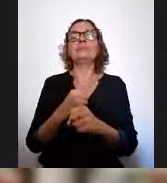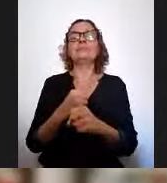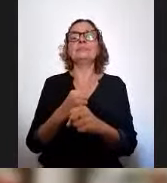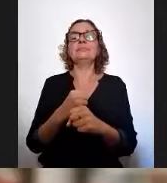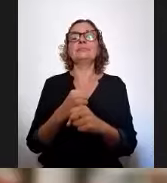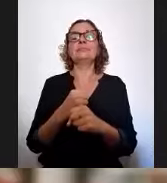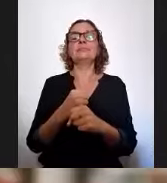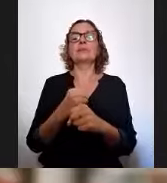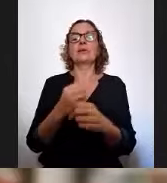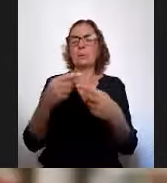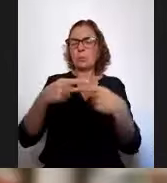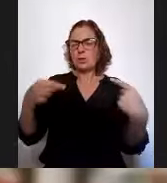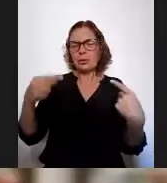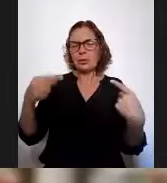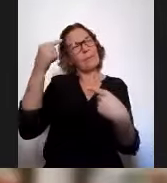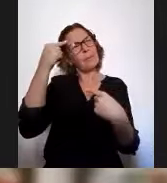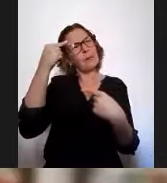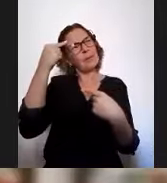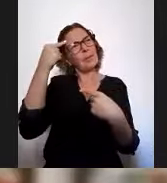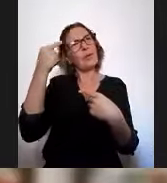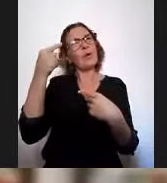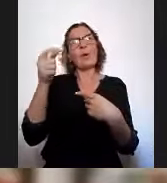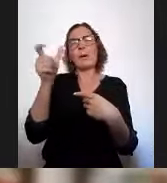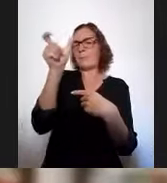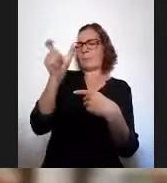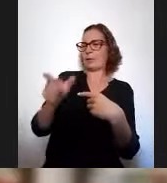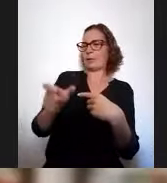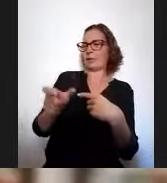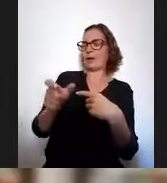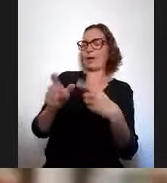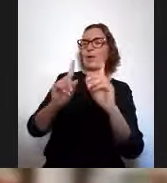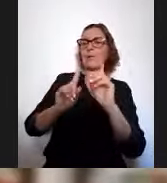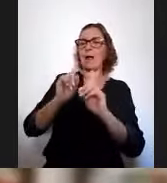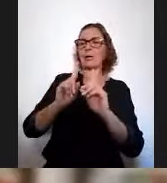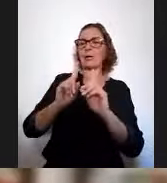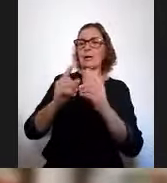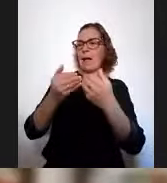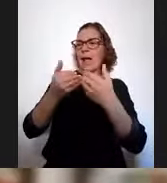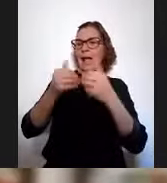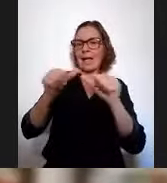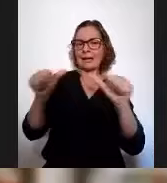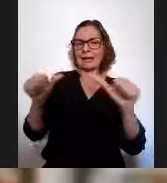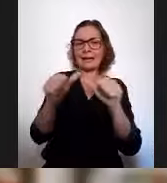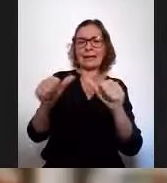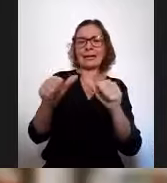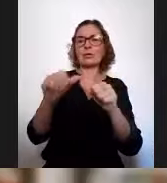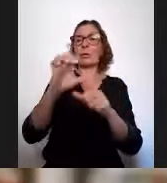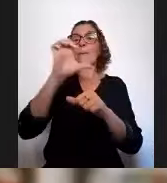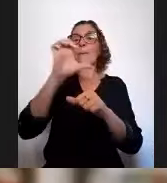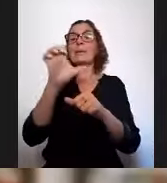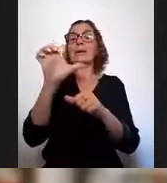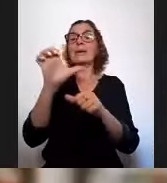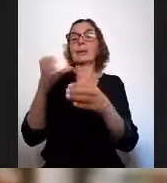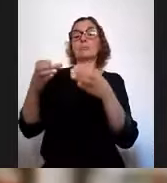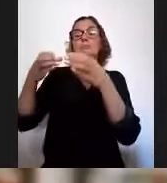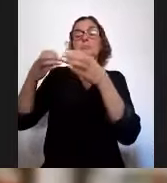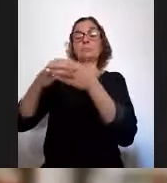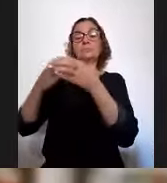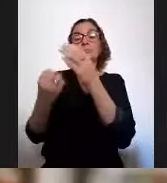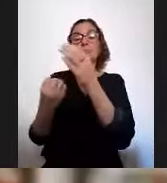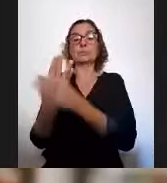muchas veces pensamos en emprendedores como alguien que va a crear su propia empresa, pero muchas veces también puede